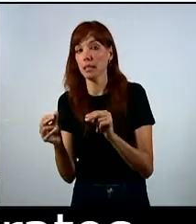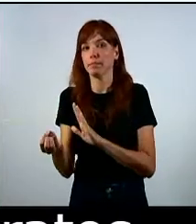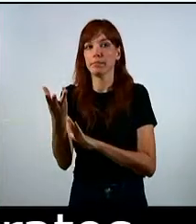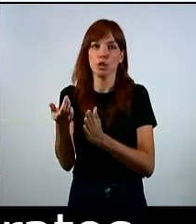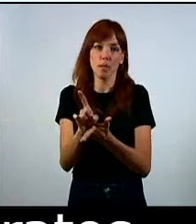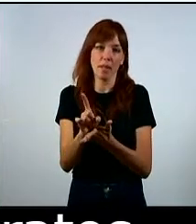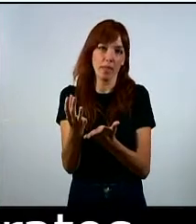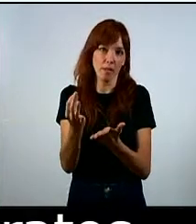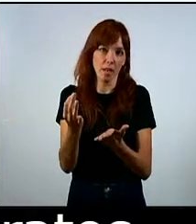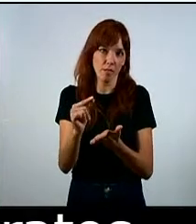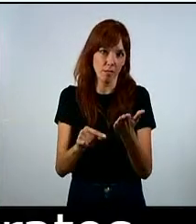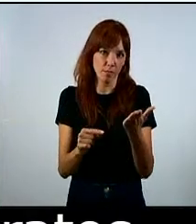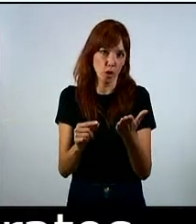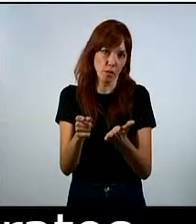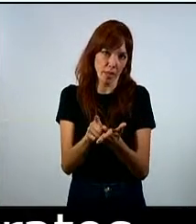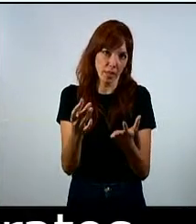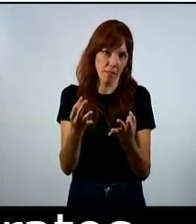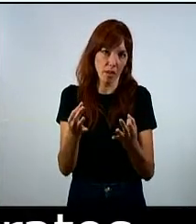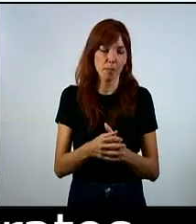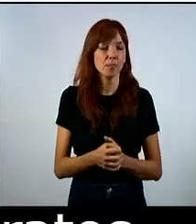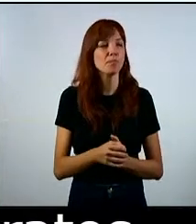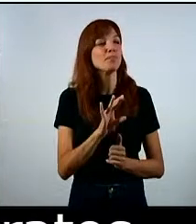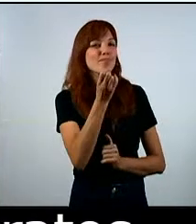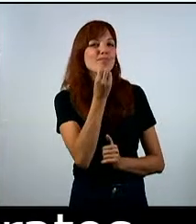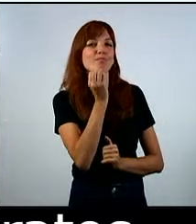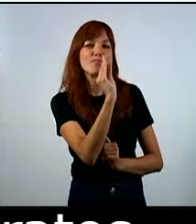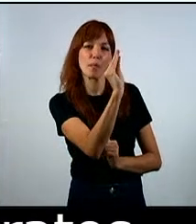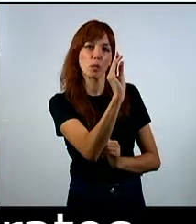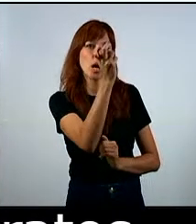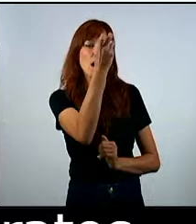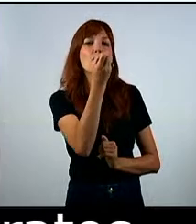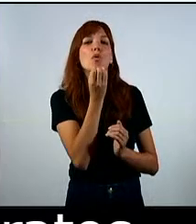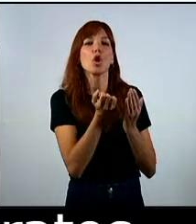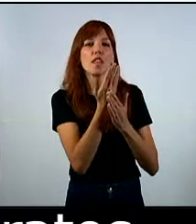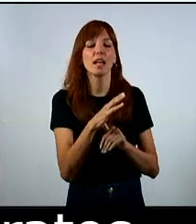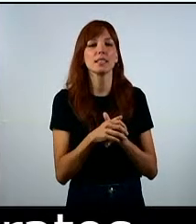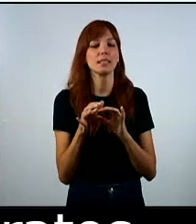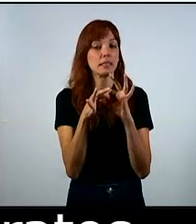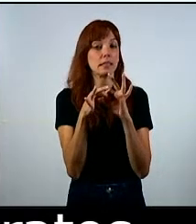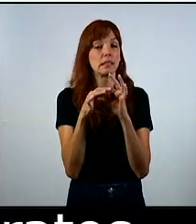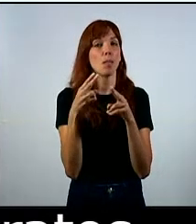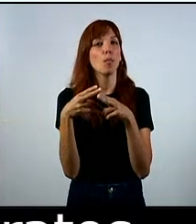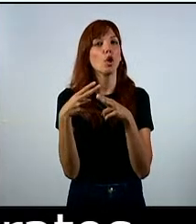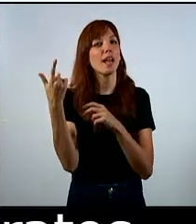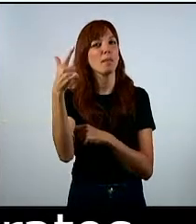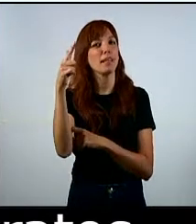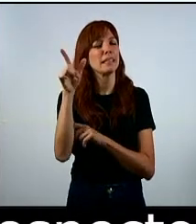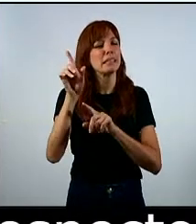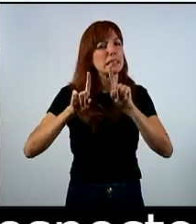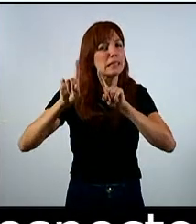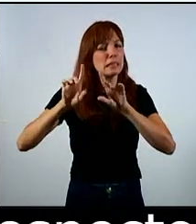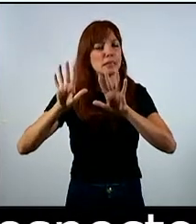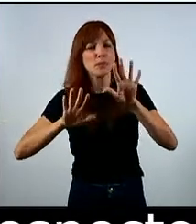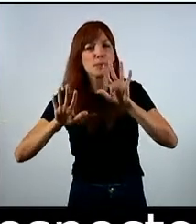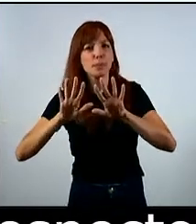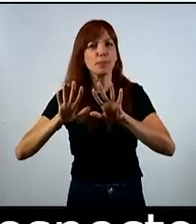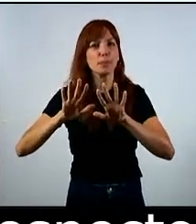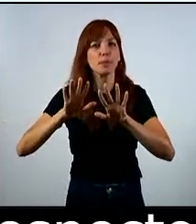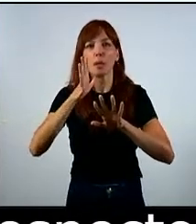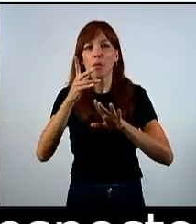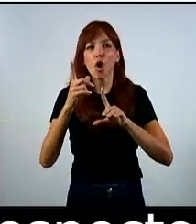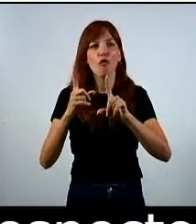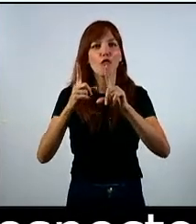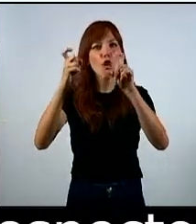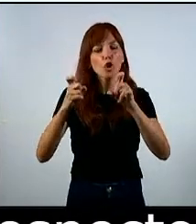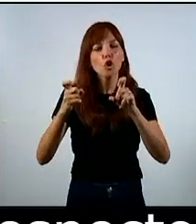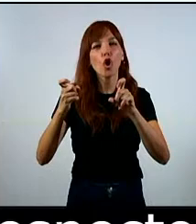formalizando. Sí, buenos días. Yo respecto a lo que la polémica de Almendralejo de las fotos de menores con inteligencia artificial, me